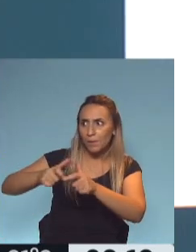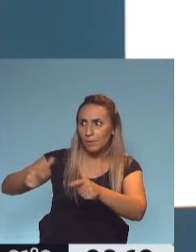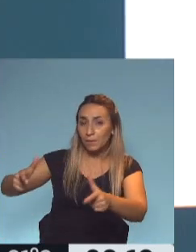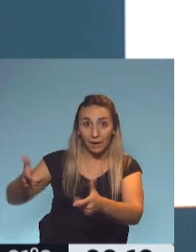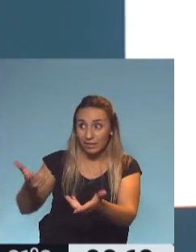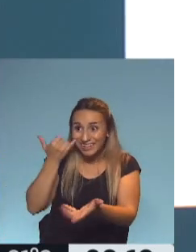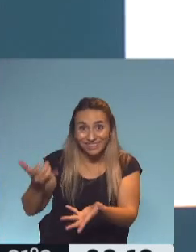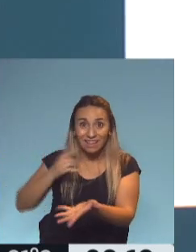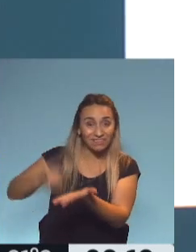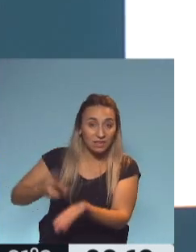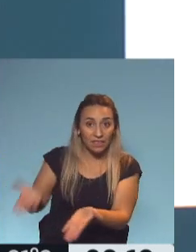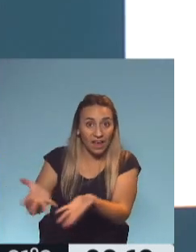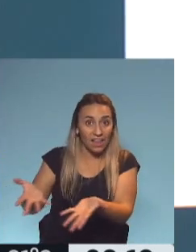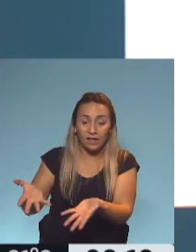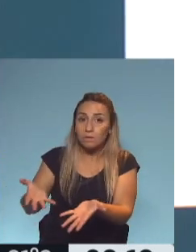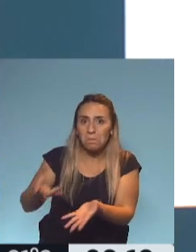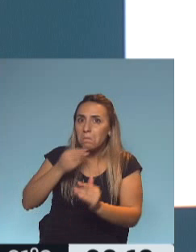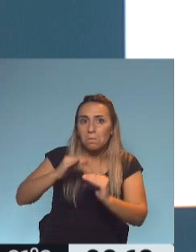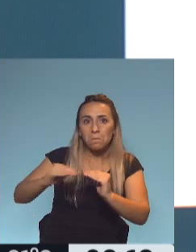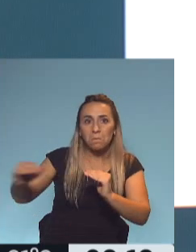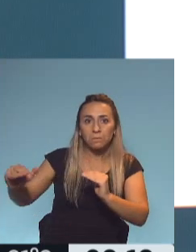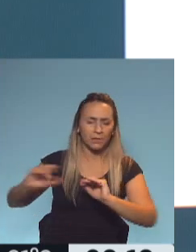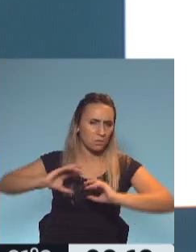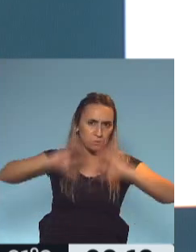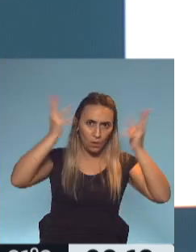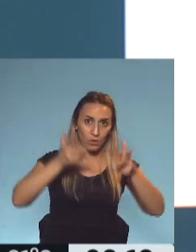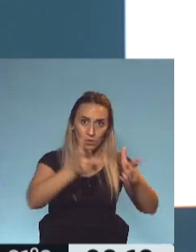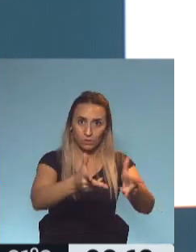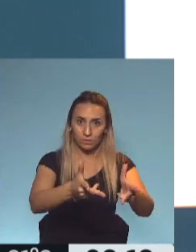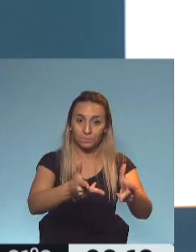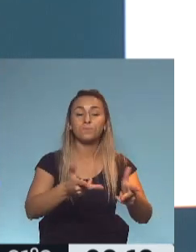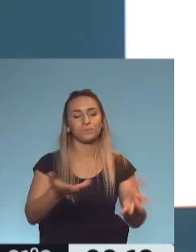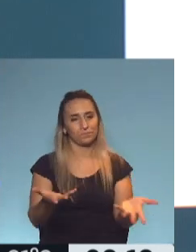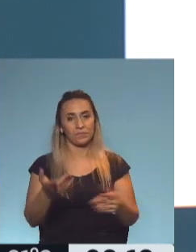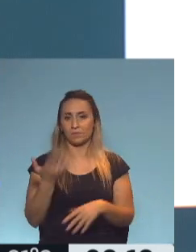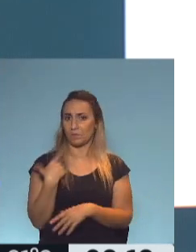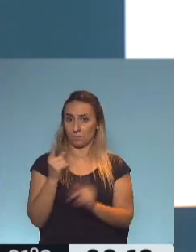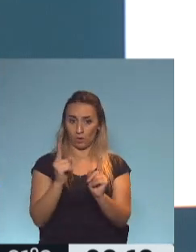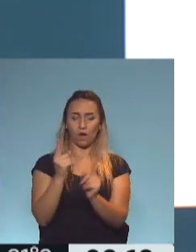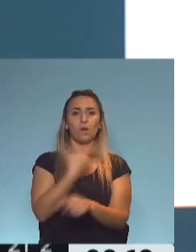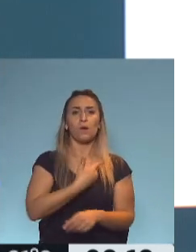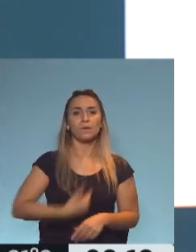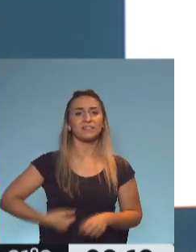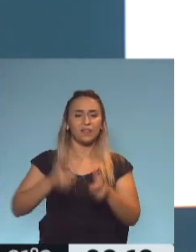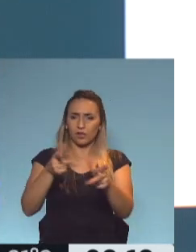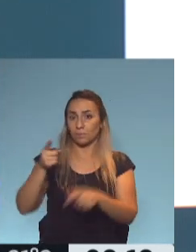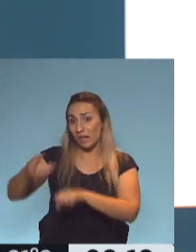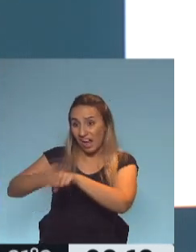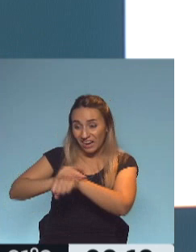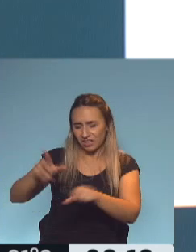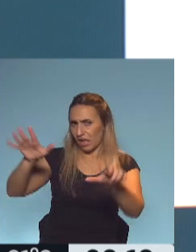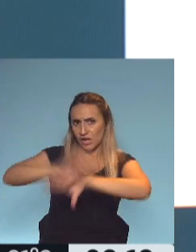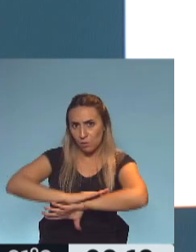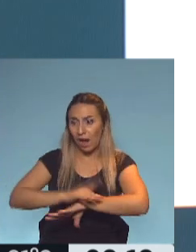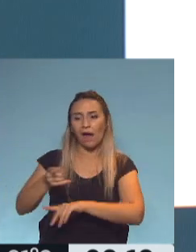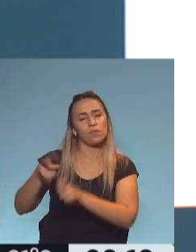presidente, ese enojo fue manifestado con mucha claridad en esa reunión. Recién lo veíamos ahí cortito, dijo, se equivoca, mintió, en algún momento dijo